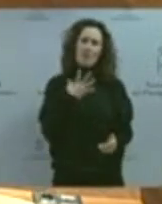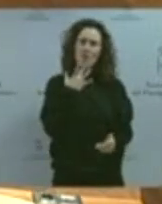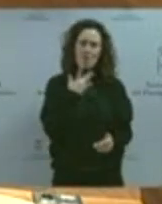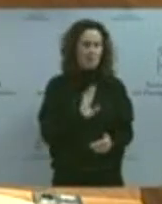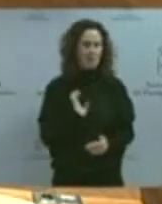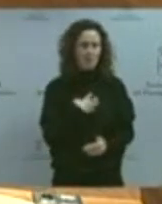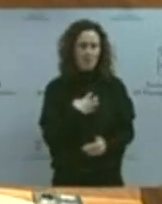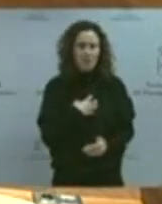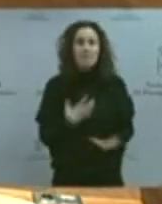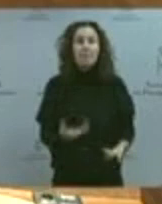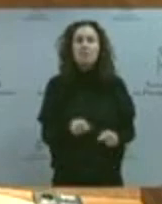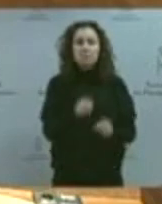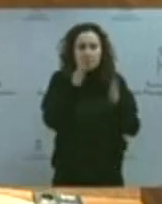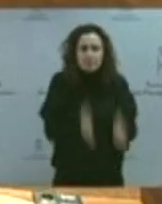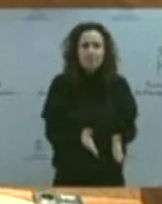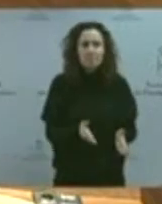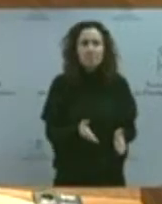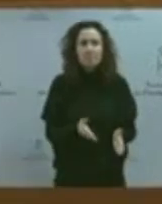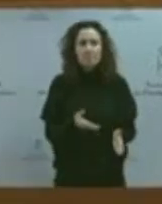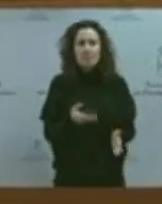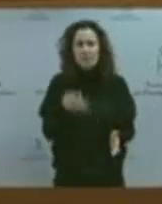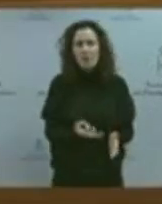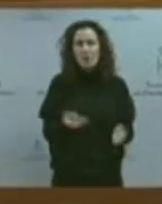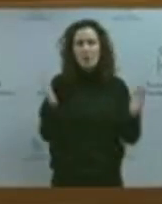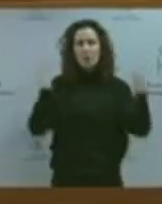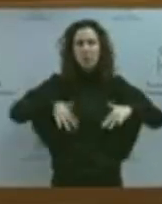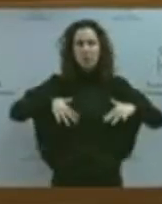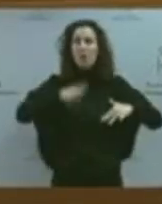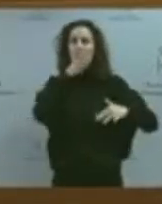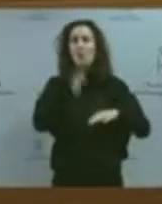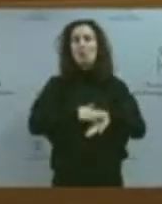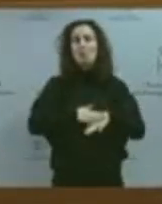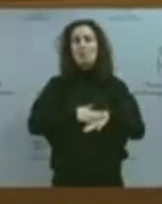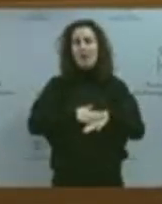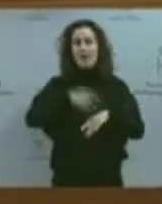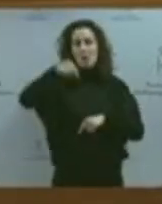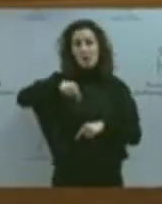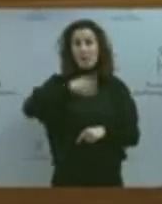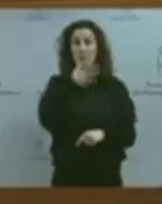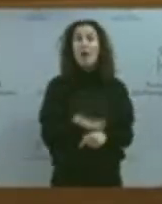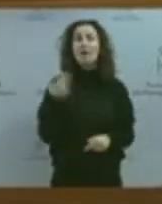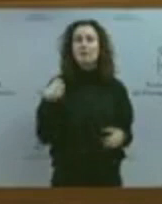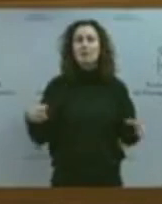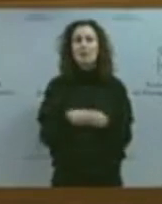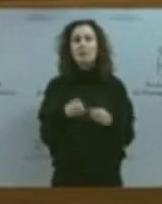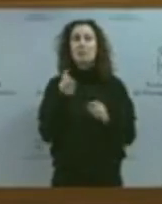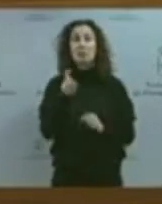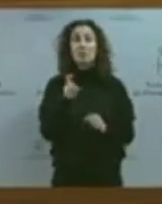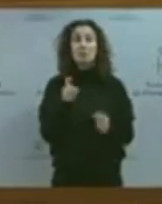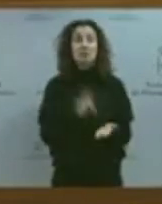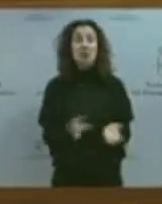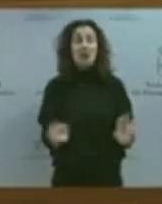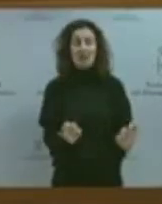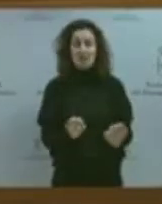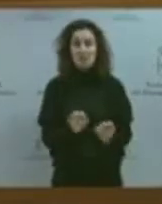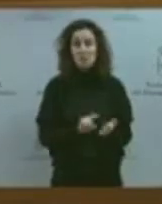se puede llegar a caer debido a las goteras que tiene? Se lo digo porque el anterior equipo educativo no hizo absolutamente nada. Colegio Celestino